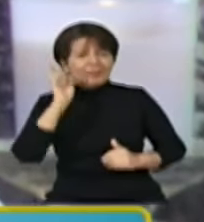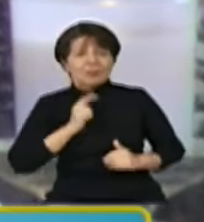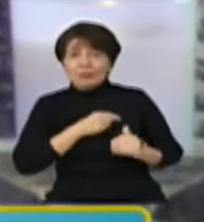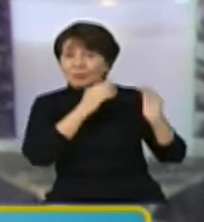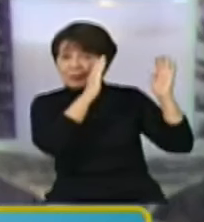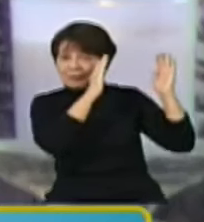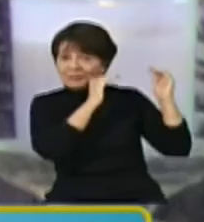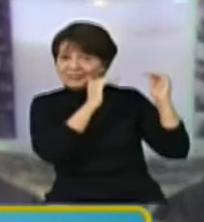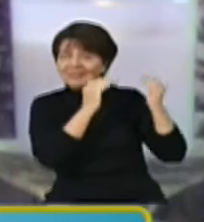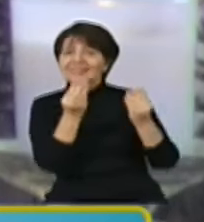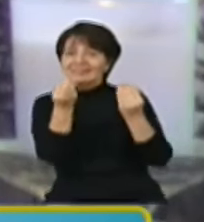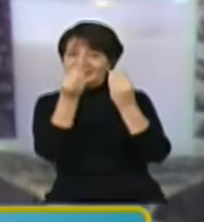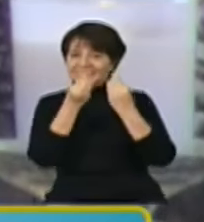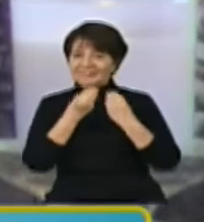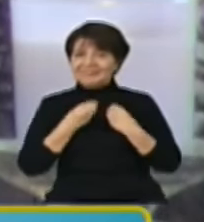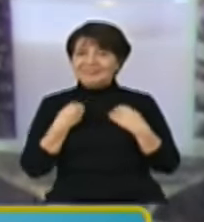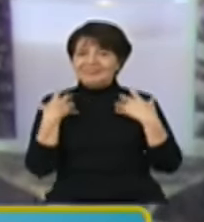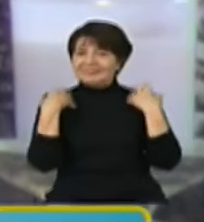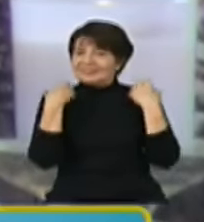las fortalecen.